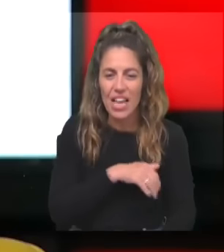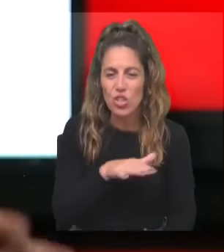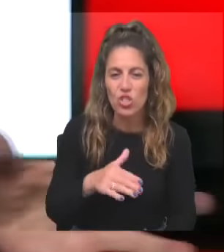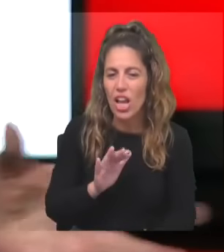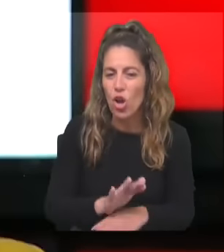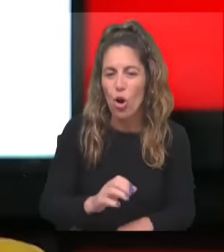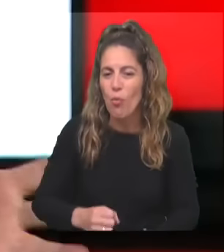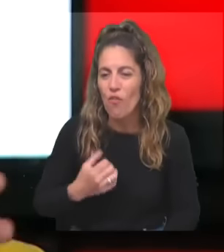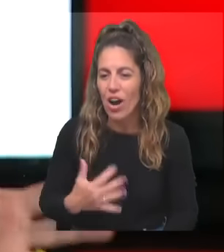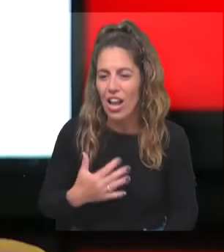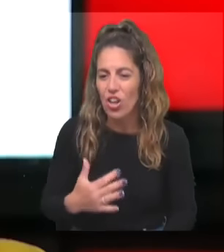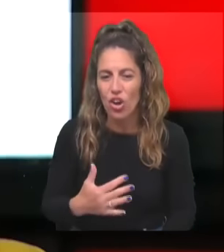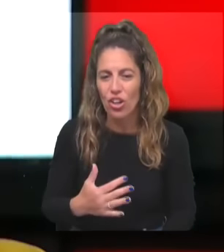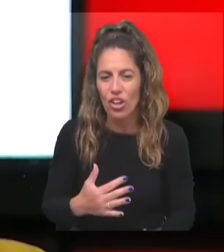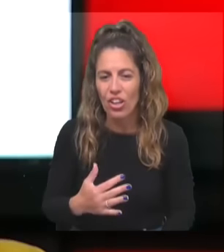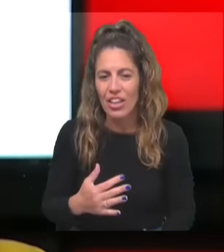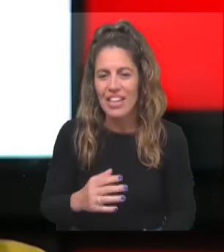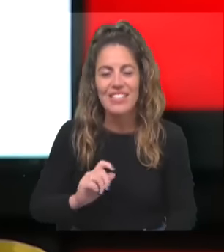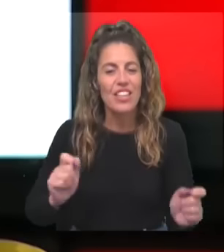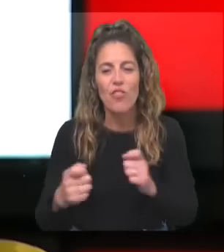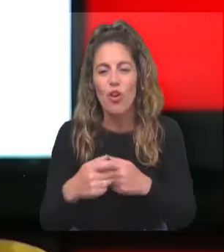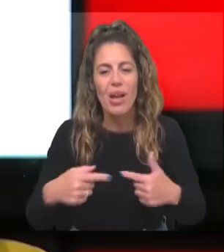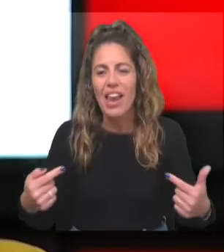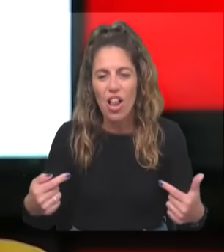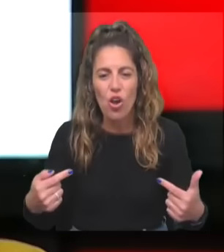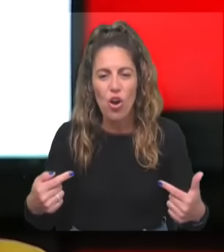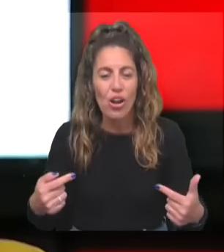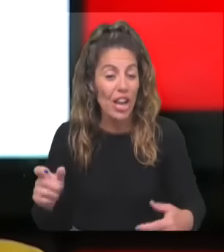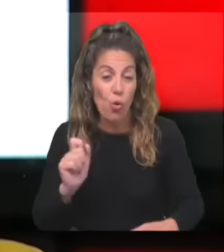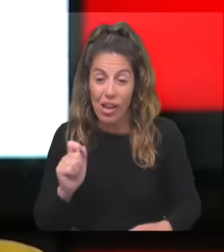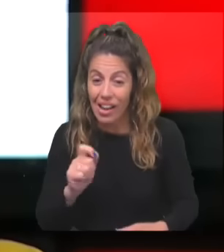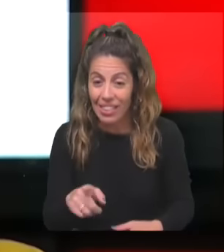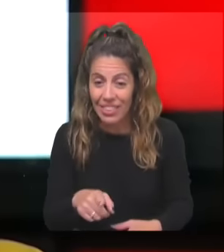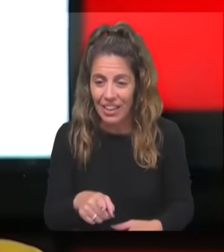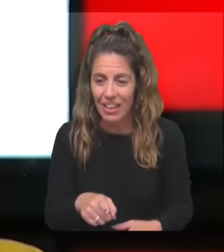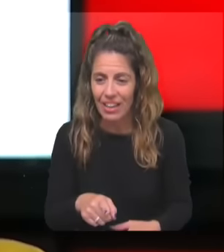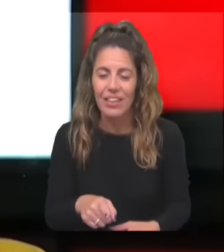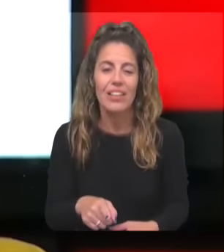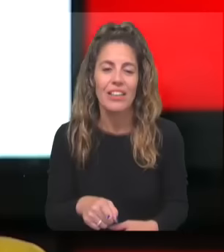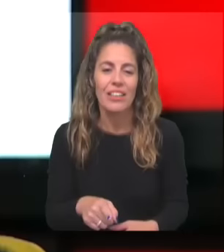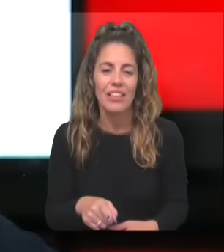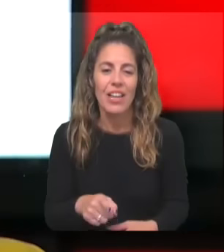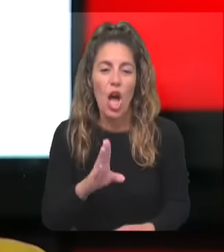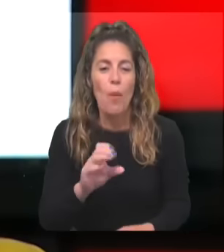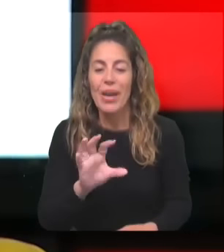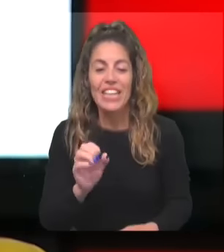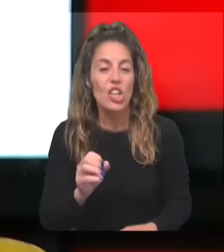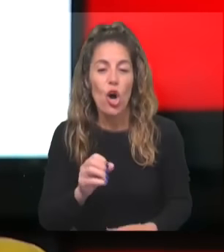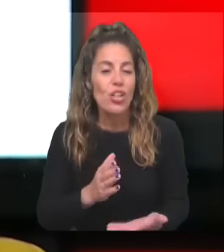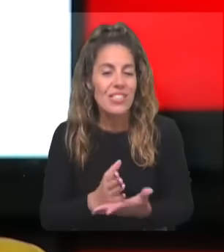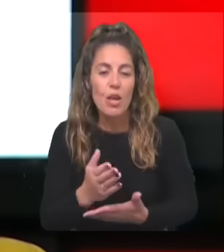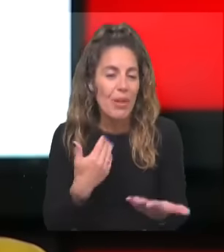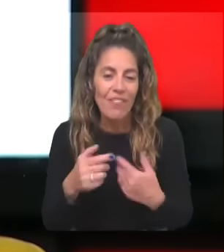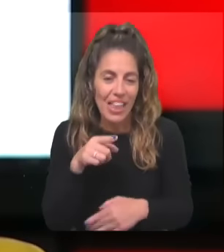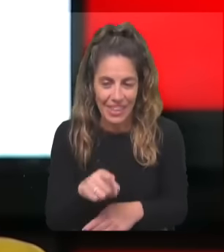se transforma la película en urgente, ¿no? No sé, me parece, porque es así. Perico permanentemente habla de esto,